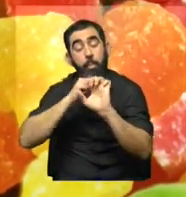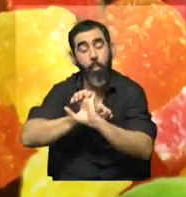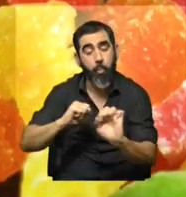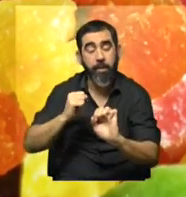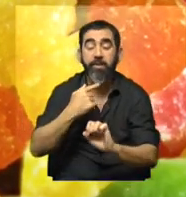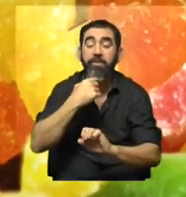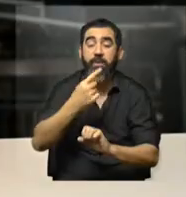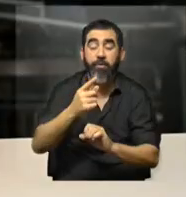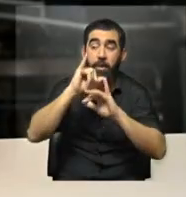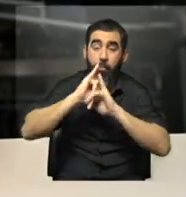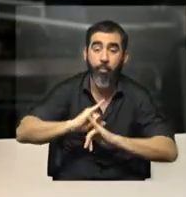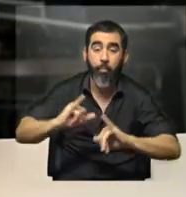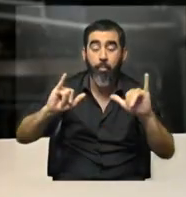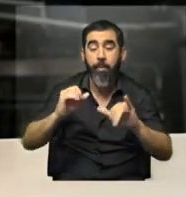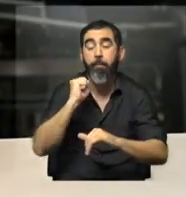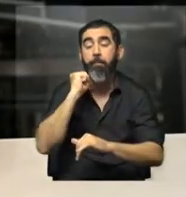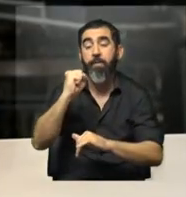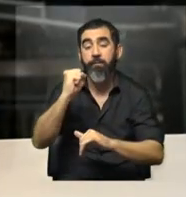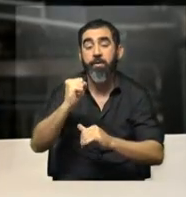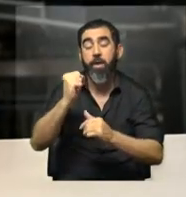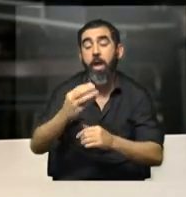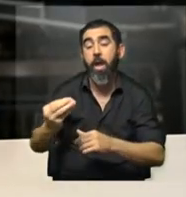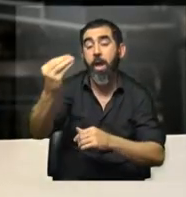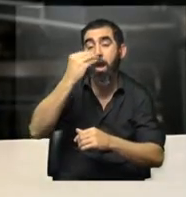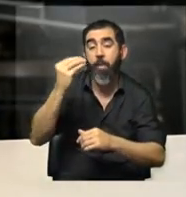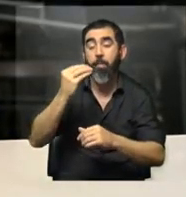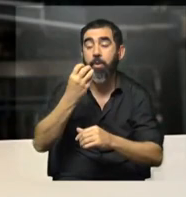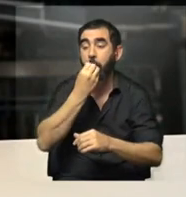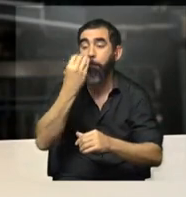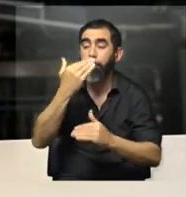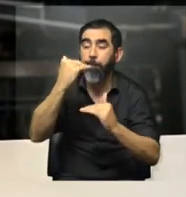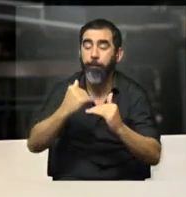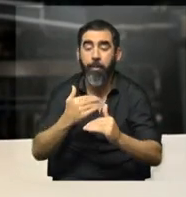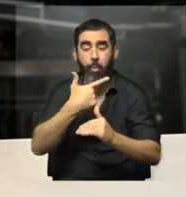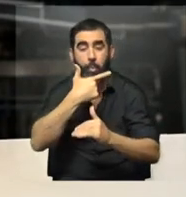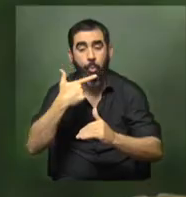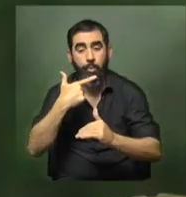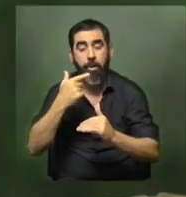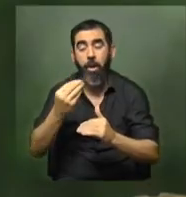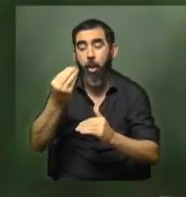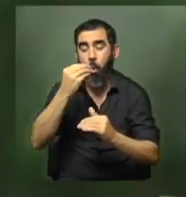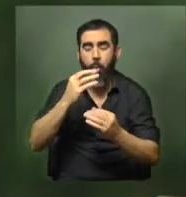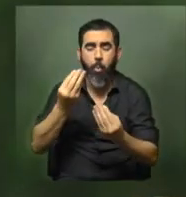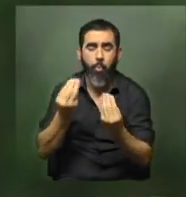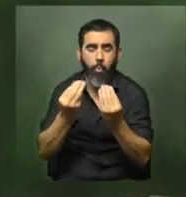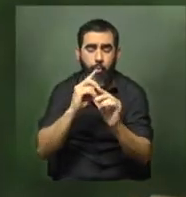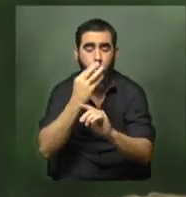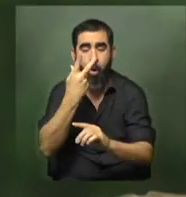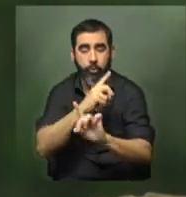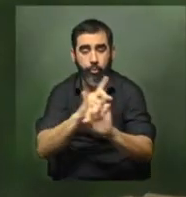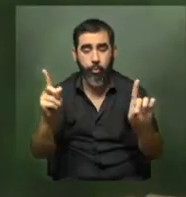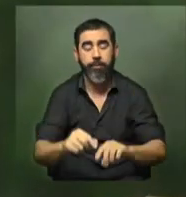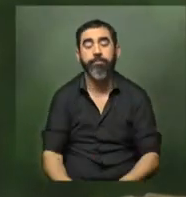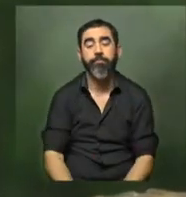a promover la preferencia por alimentos menos dulces, ayudando a disminuir el consumo excesivo de azúcar.